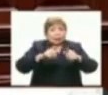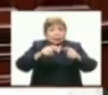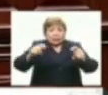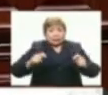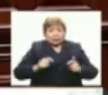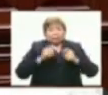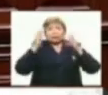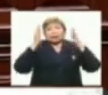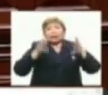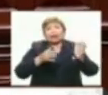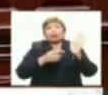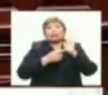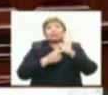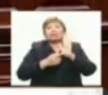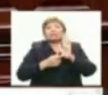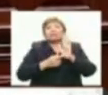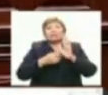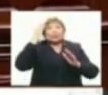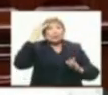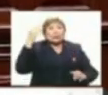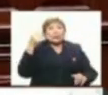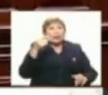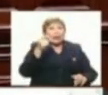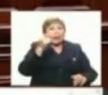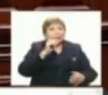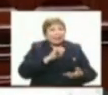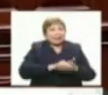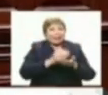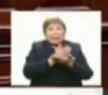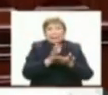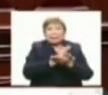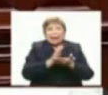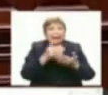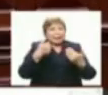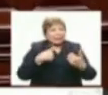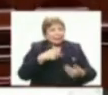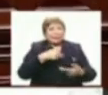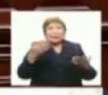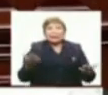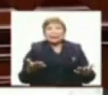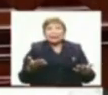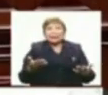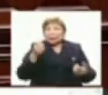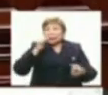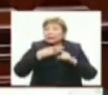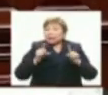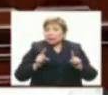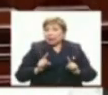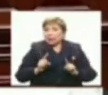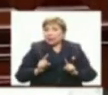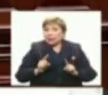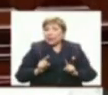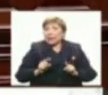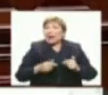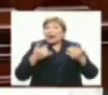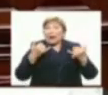han dejado muestras de su habilidad, que hoy es parte del patrimonio de todos nosotros. Sin embargo,